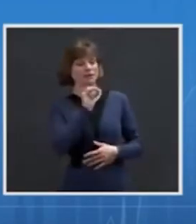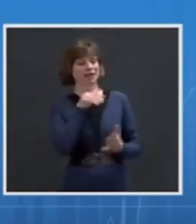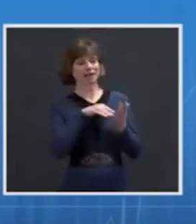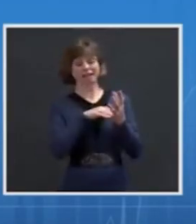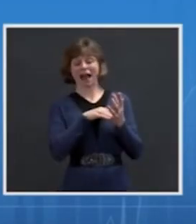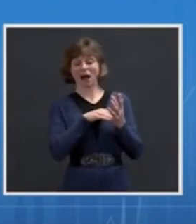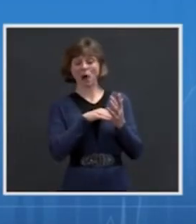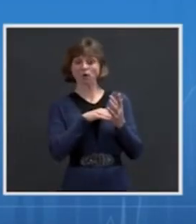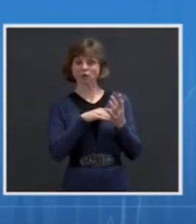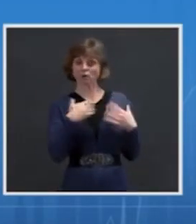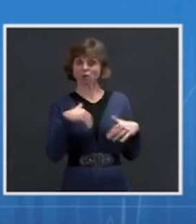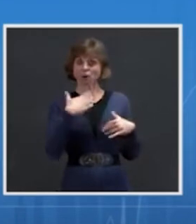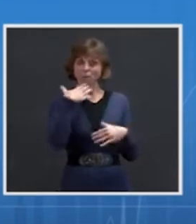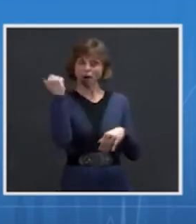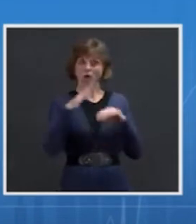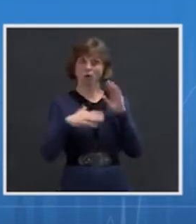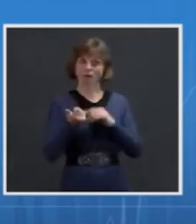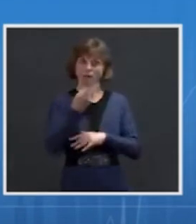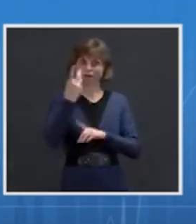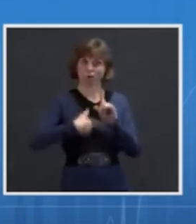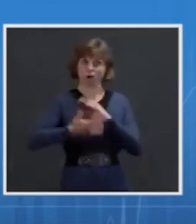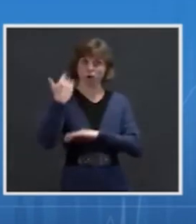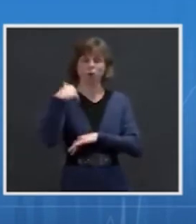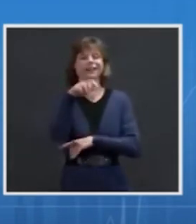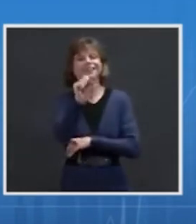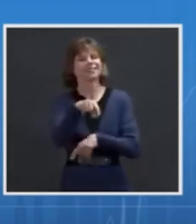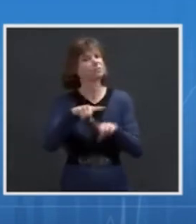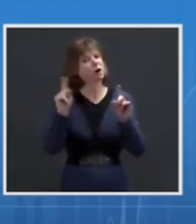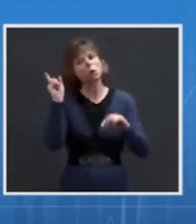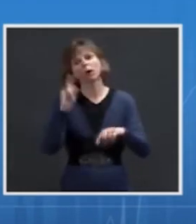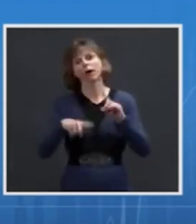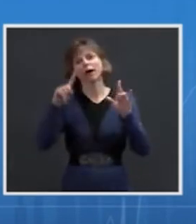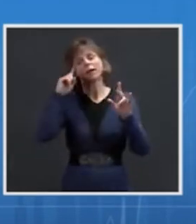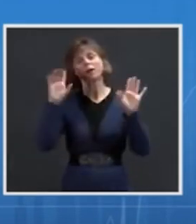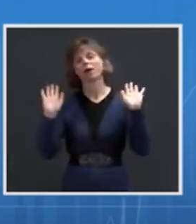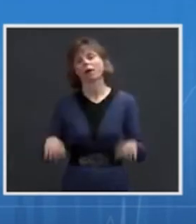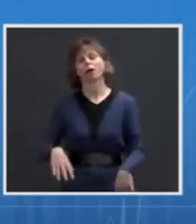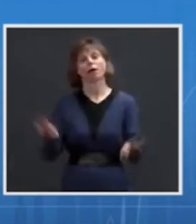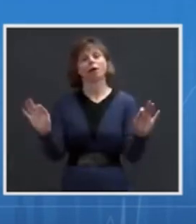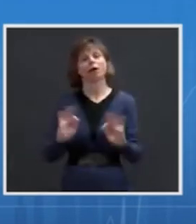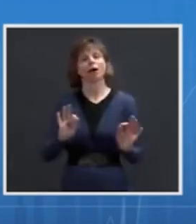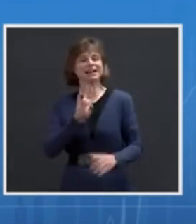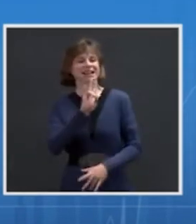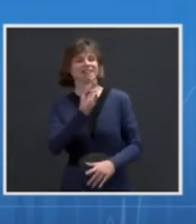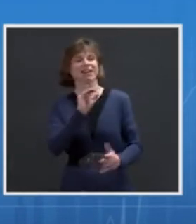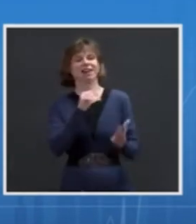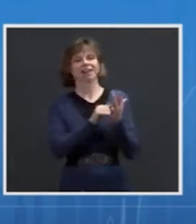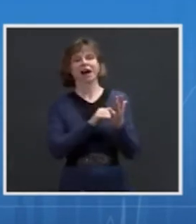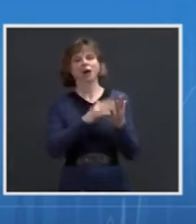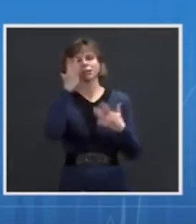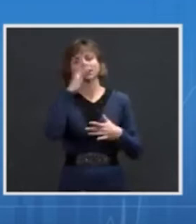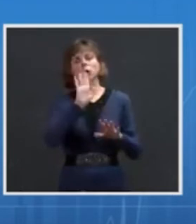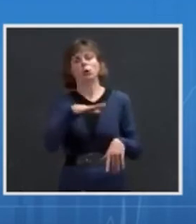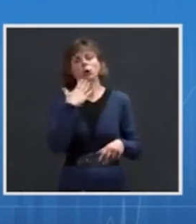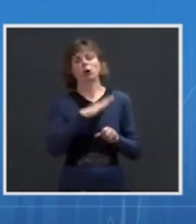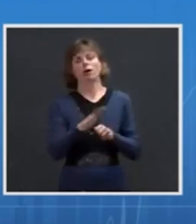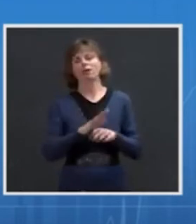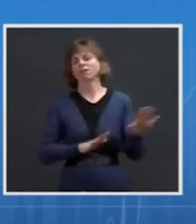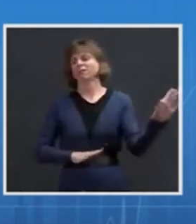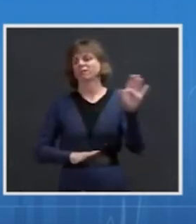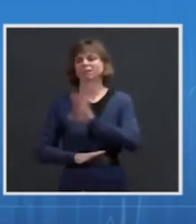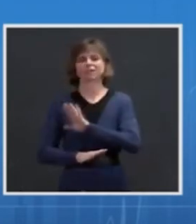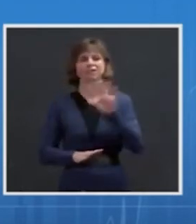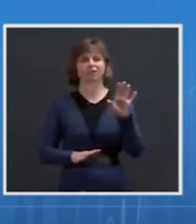70.000 casos al día parece bueno comparado con lo que estábamos hace unos meses pero no podemos resignarnos a 70 mil casos al día